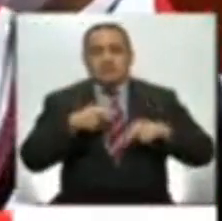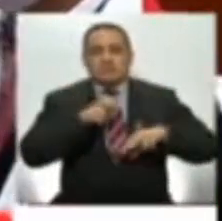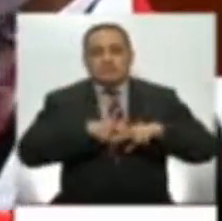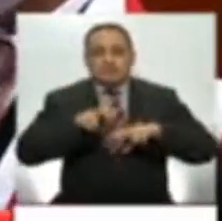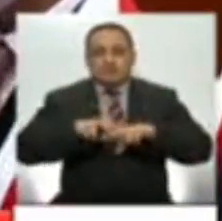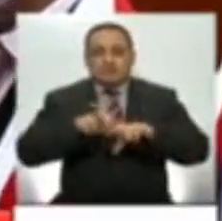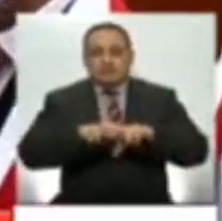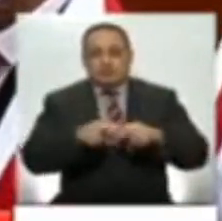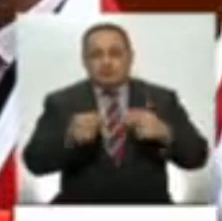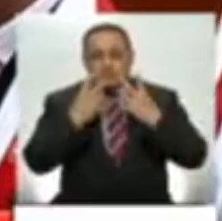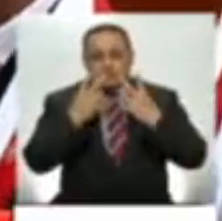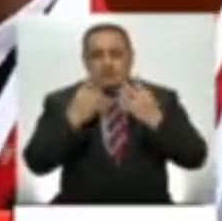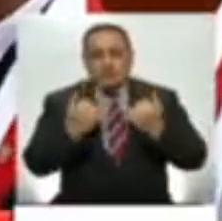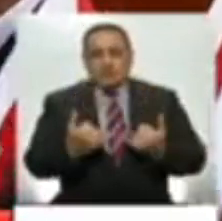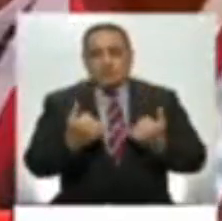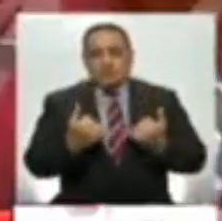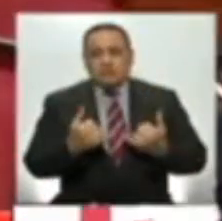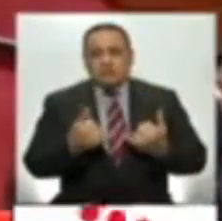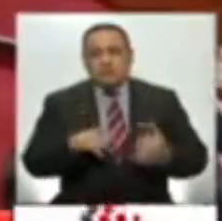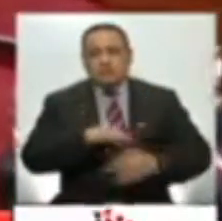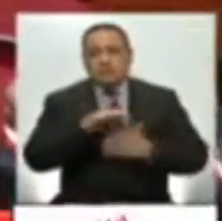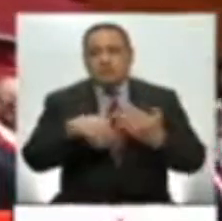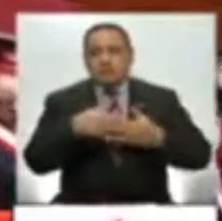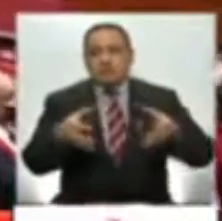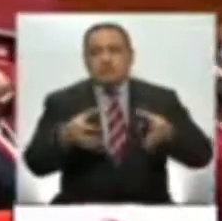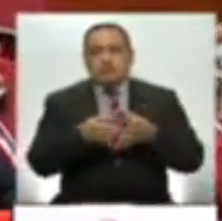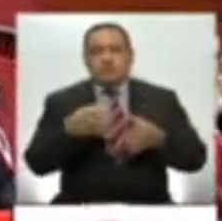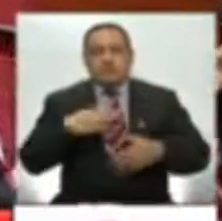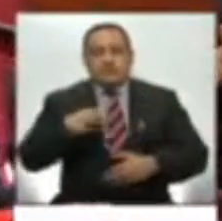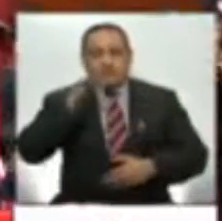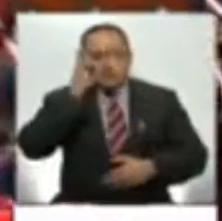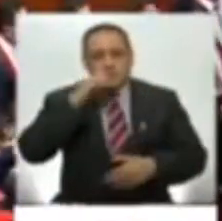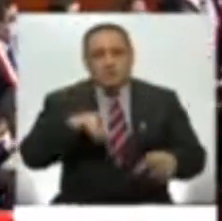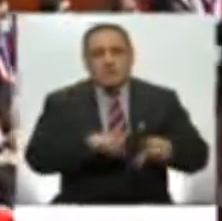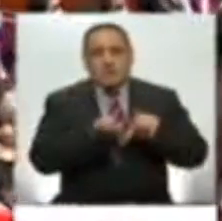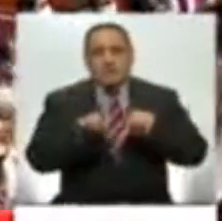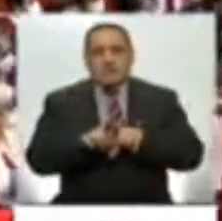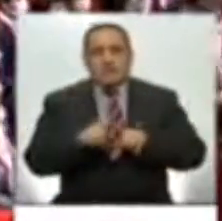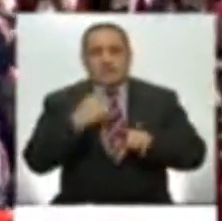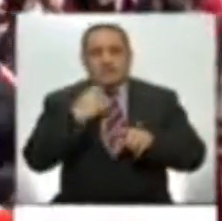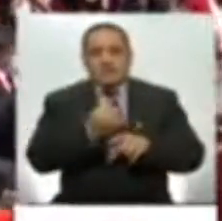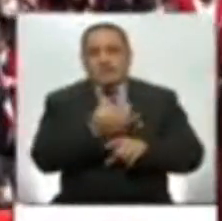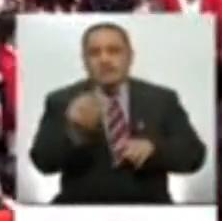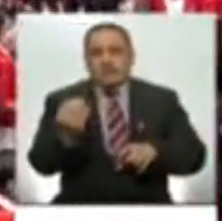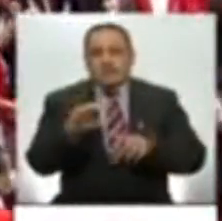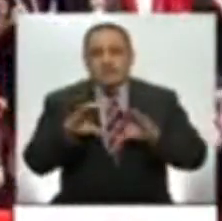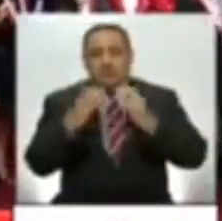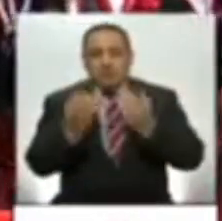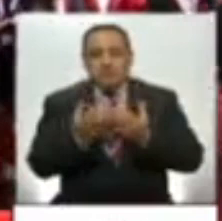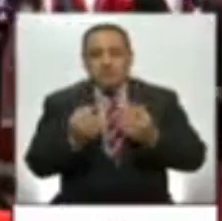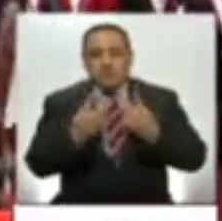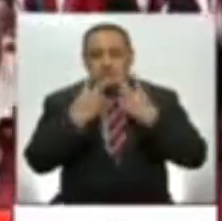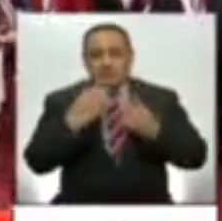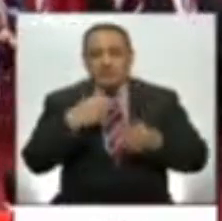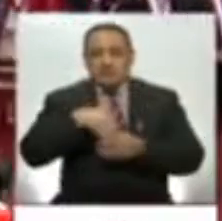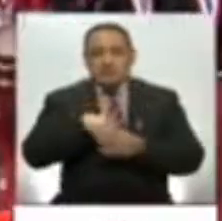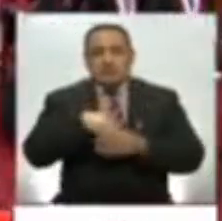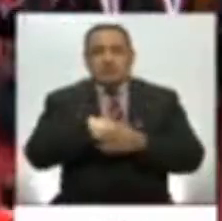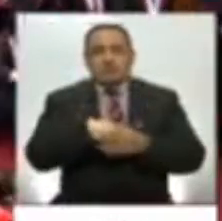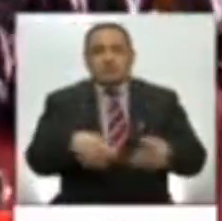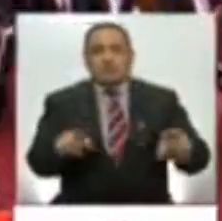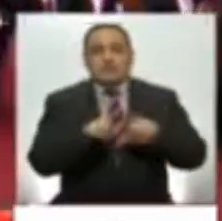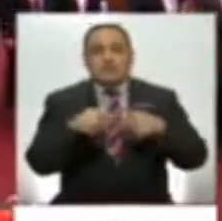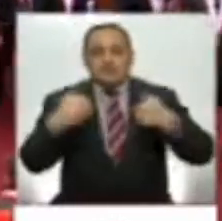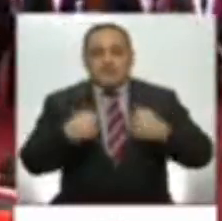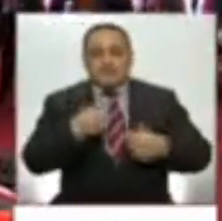curules. En imágenes vemos a la bancada de Fuerza Popular, a los congresistas en estos momentos electos, ya